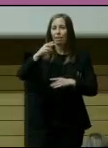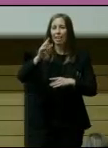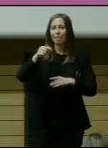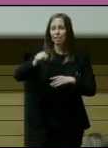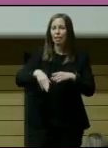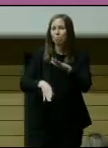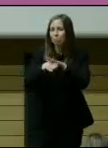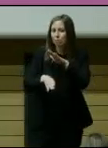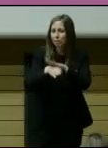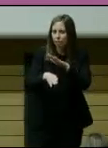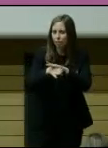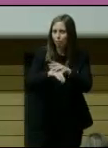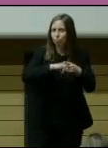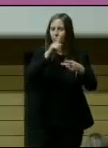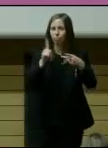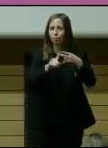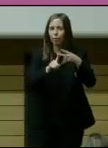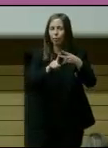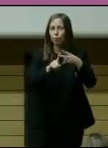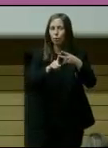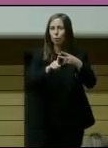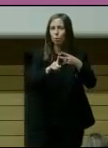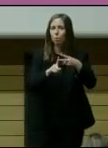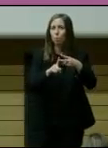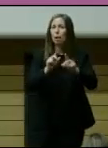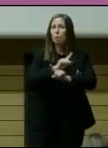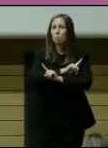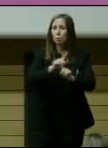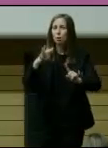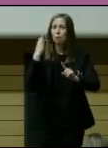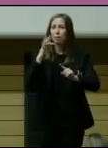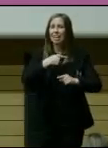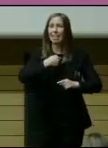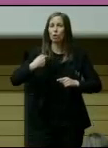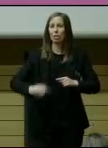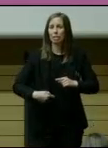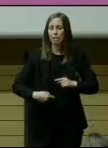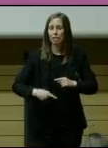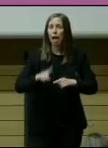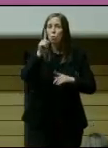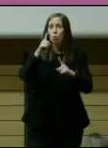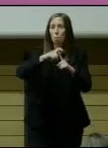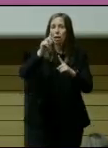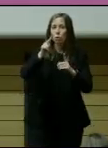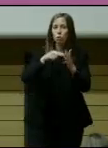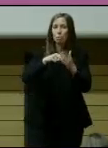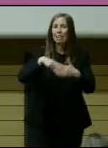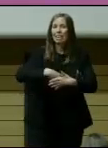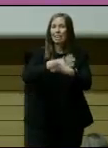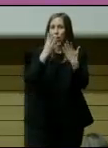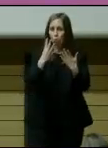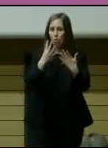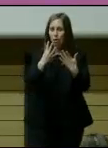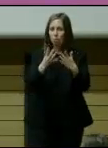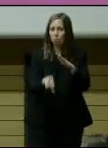a continuar. 2, porque la prohibición del fentanilo en China, acaecida el 1 de mayo de